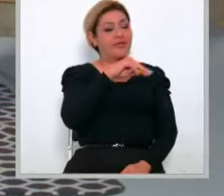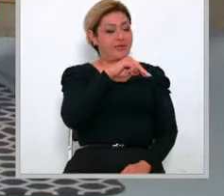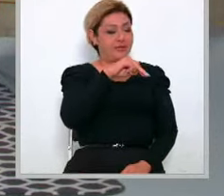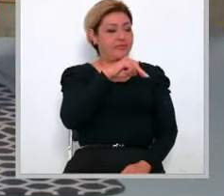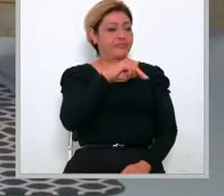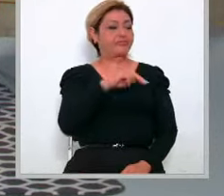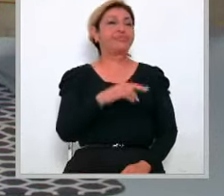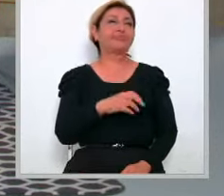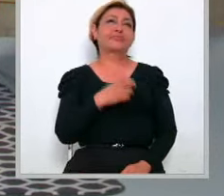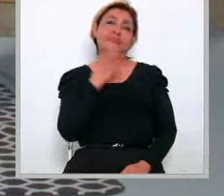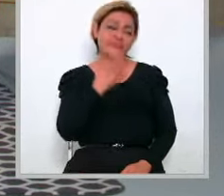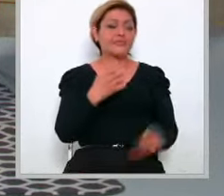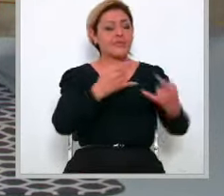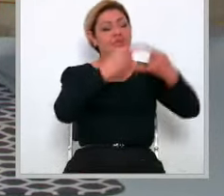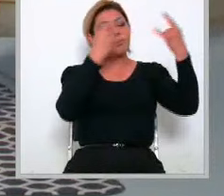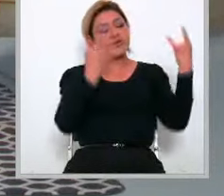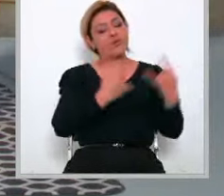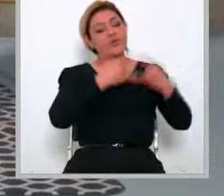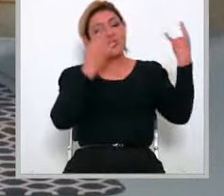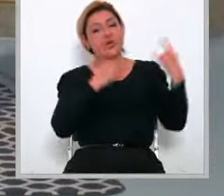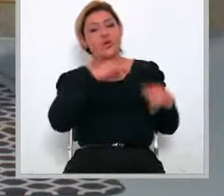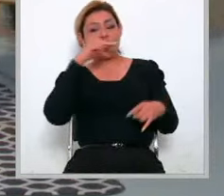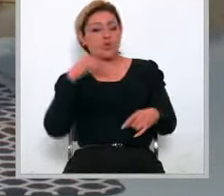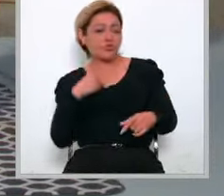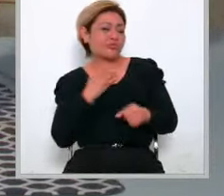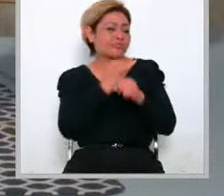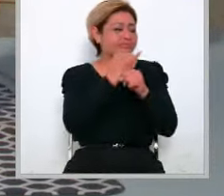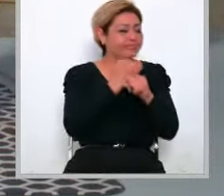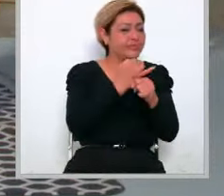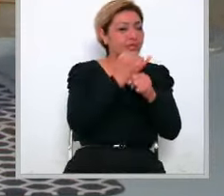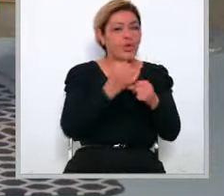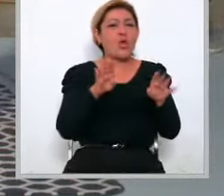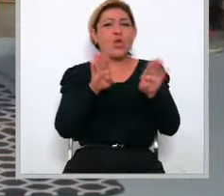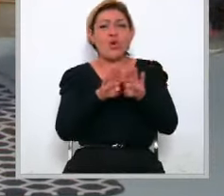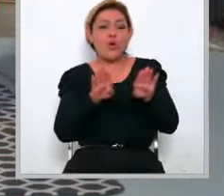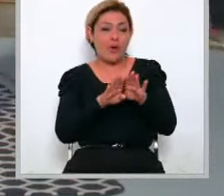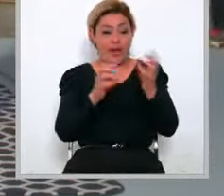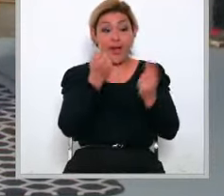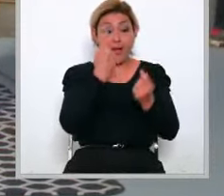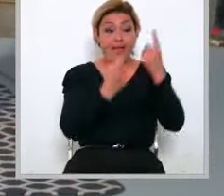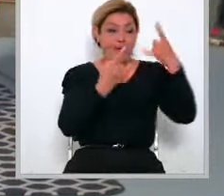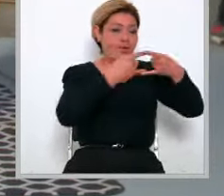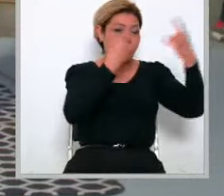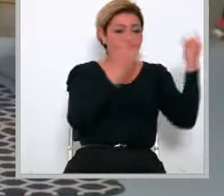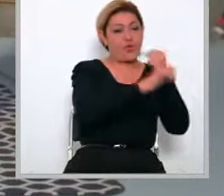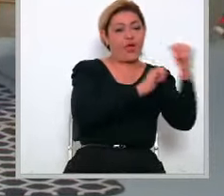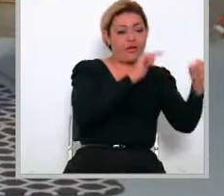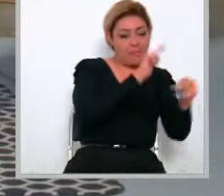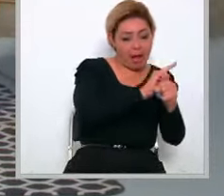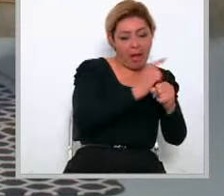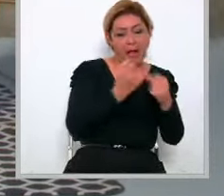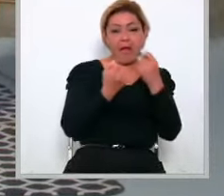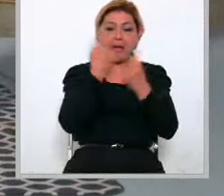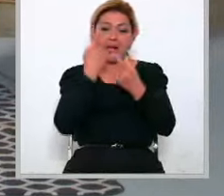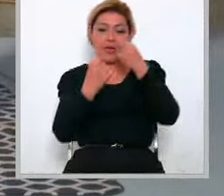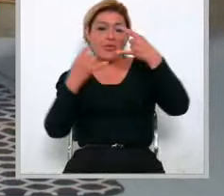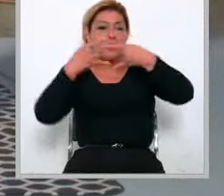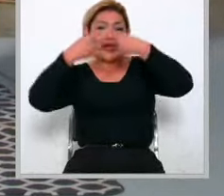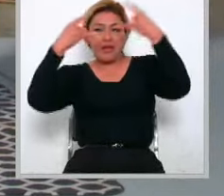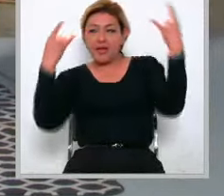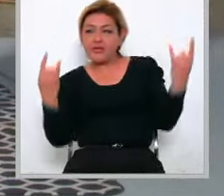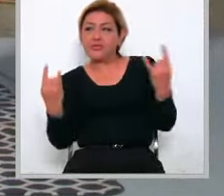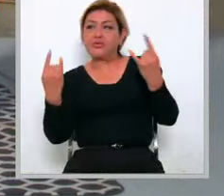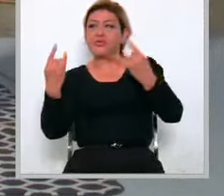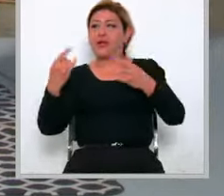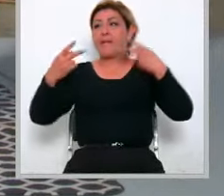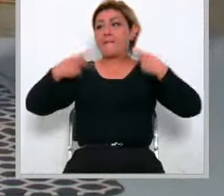si es la intriga, es la fantasía, es el conocer más sobre el mundo, sobre los animales o incluso sobre historias de vida. Pero también es muy